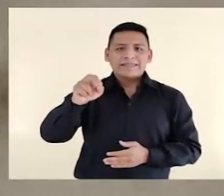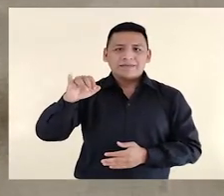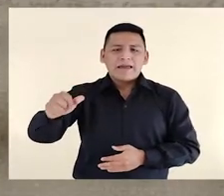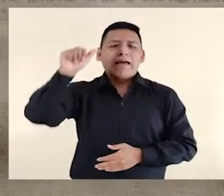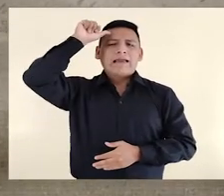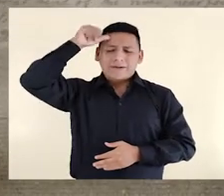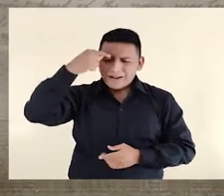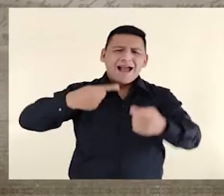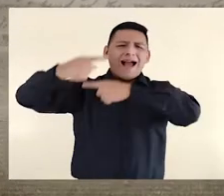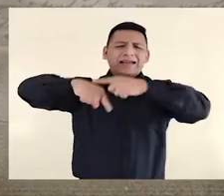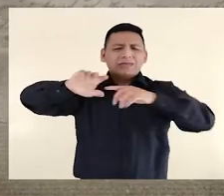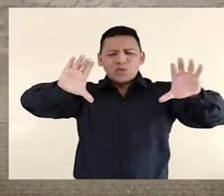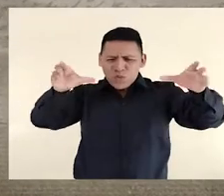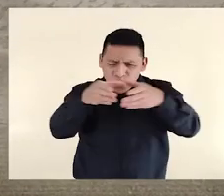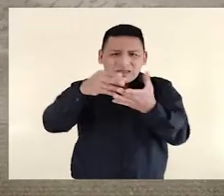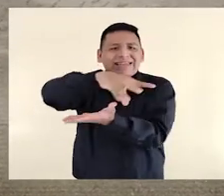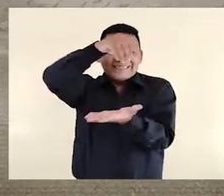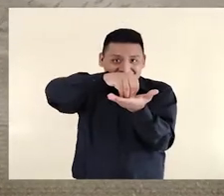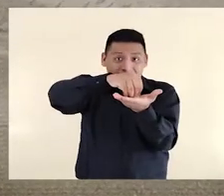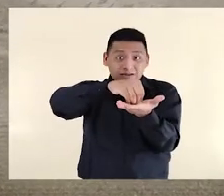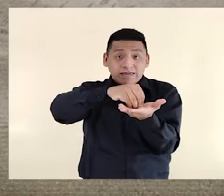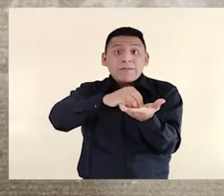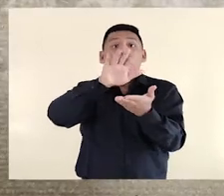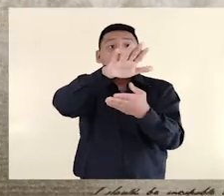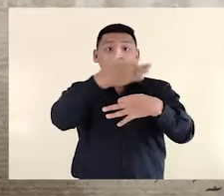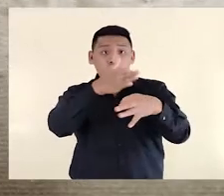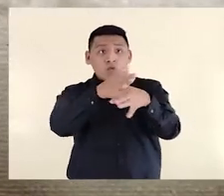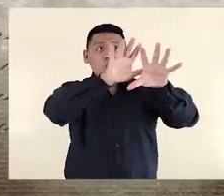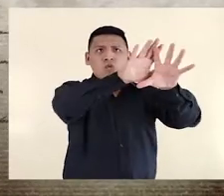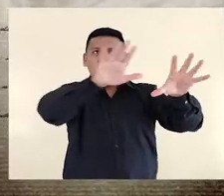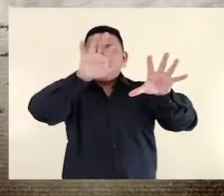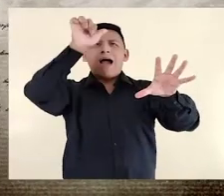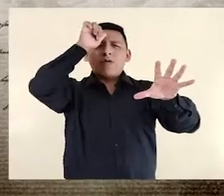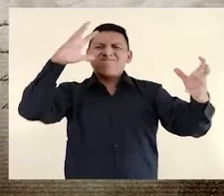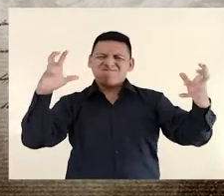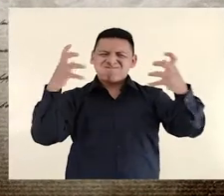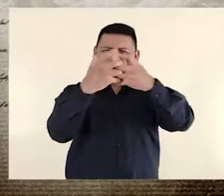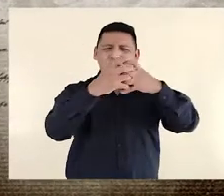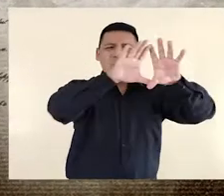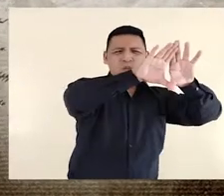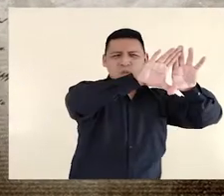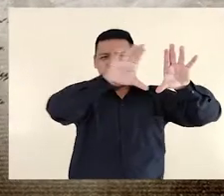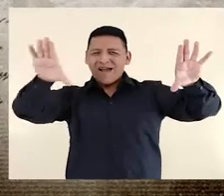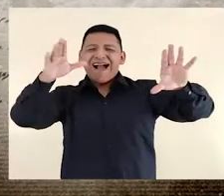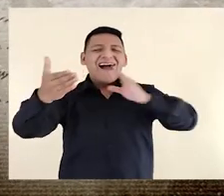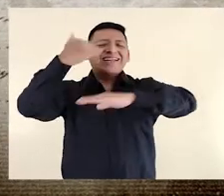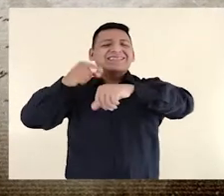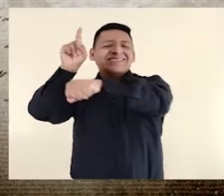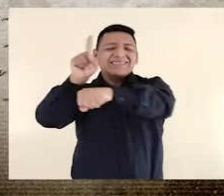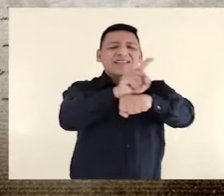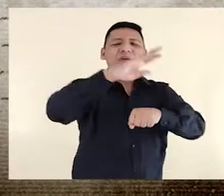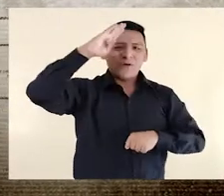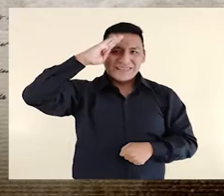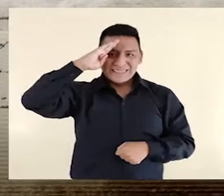Colegio del Príncipe nos recuerda la antigua reducción del cercado, pero lo físicamente presente es la combinación de la fachada que nos trae